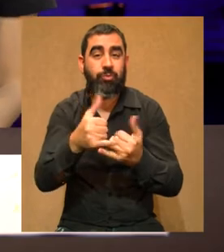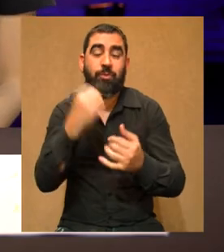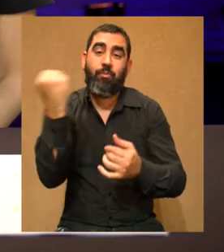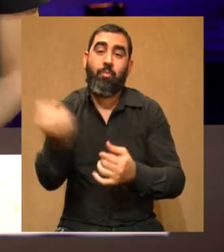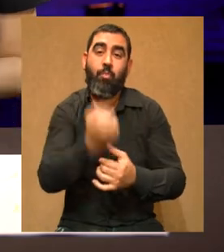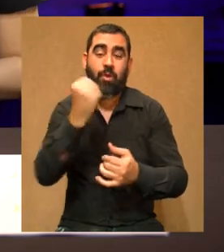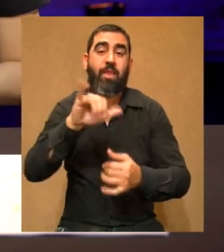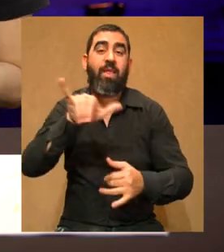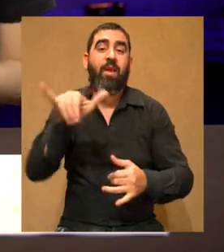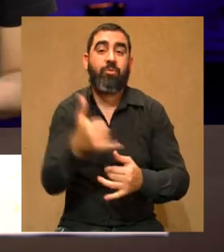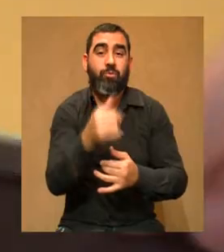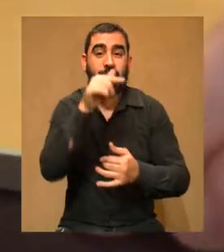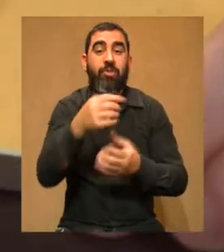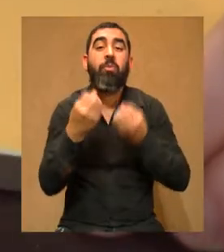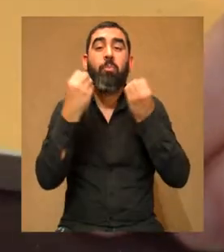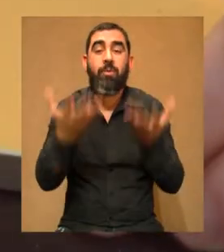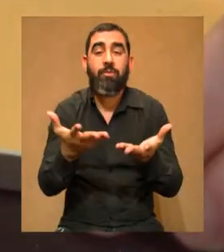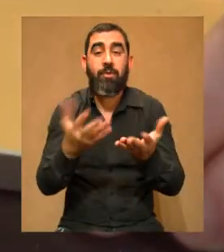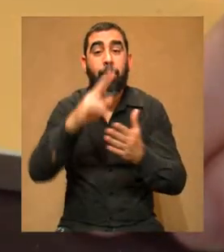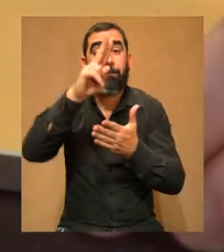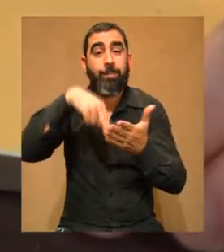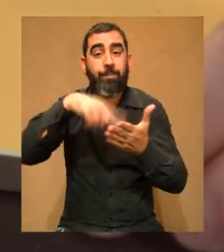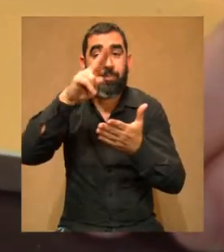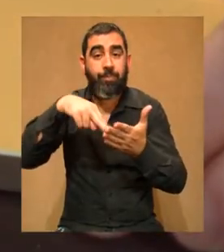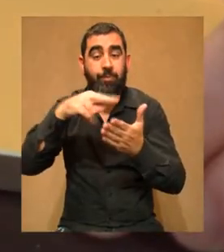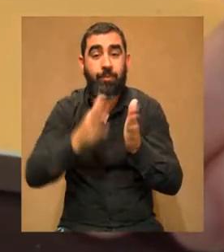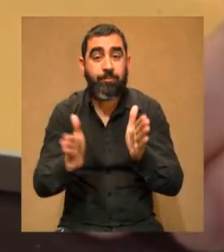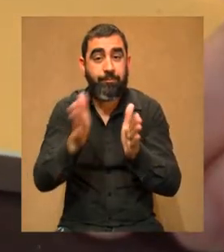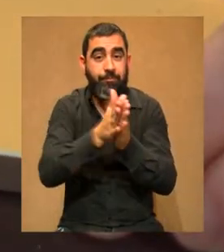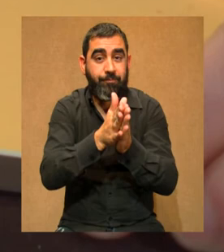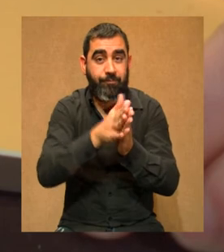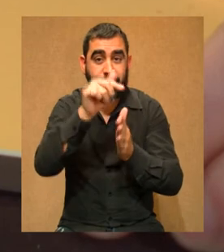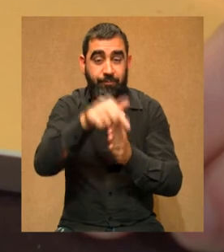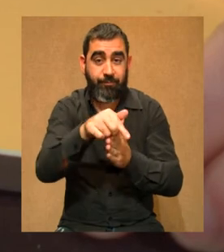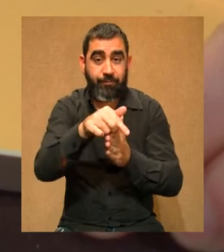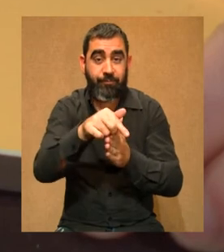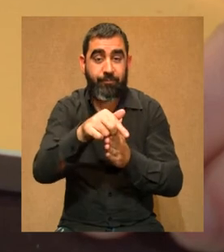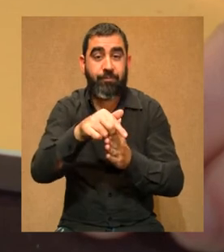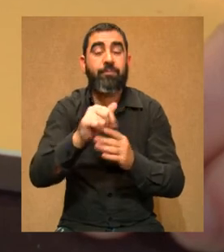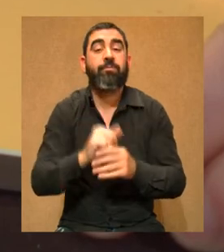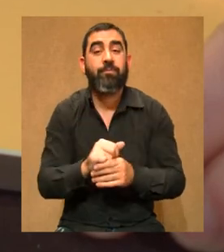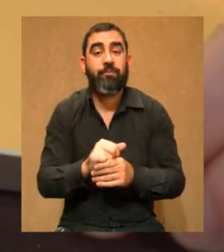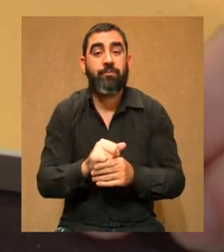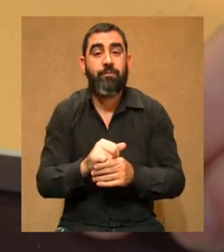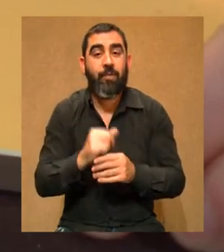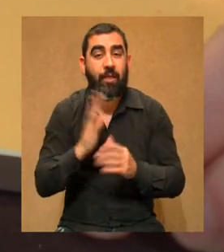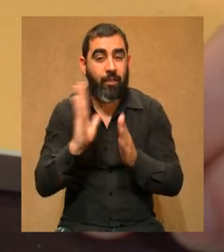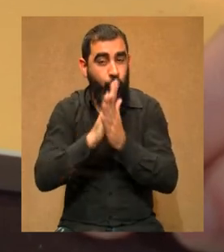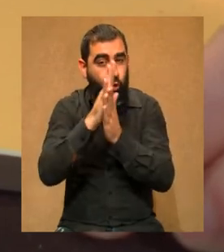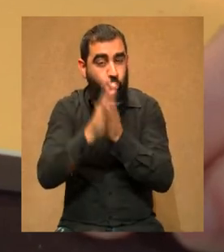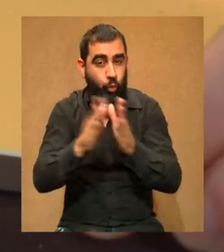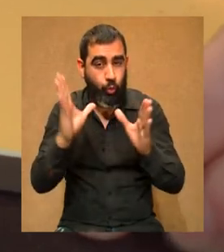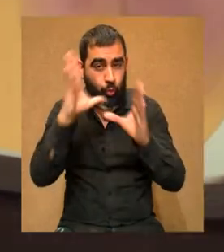importancia del azul vamos a pintar sobre la linterna que quede bien